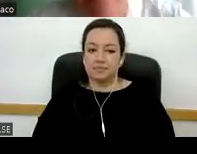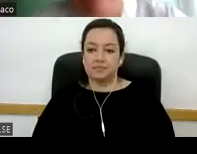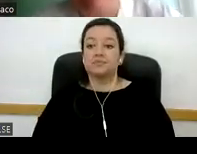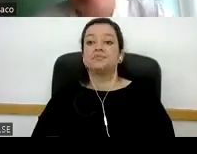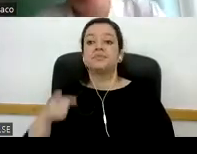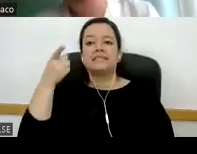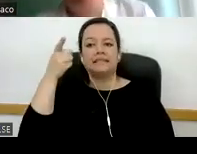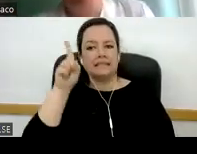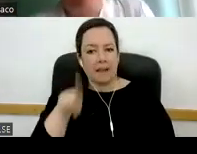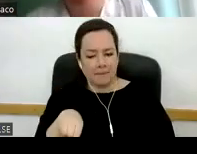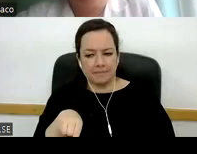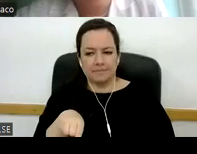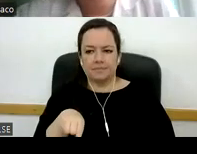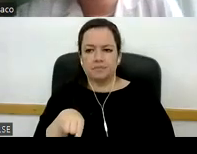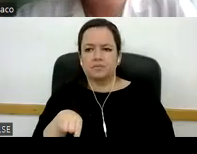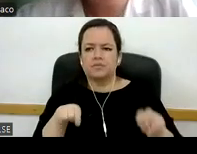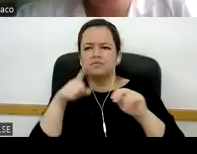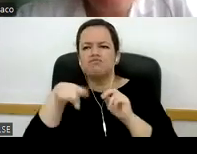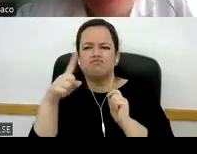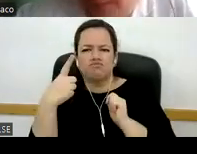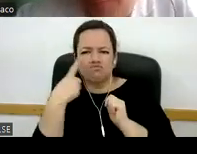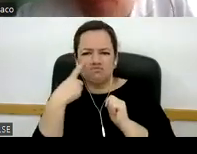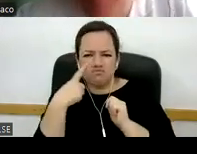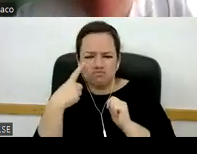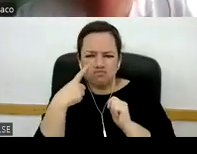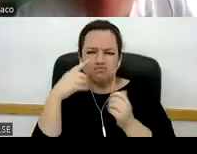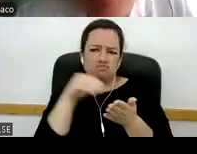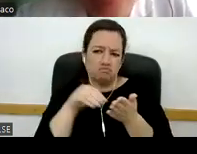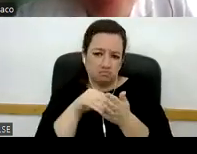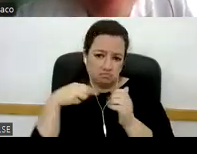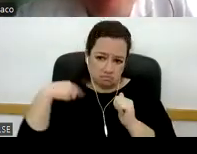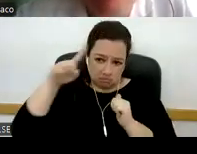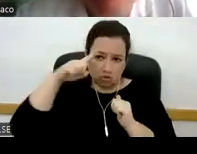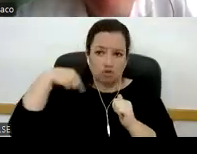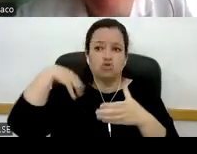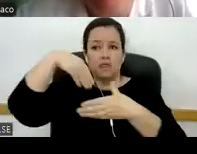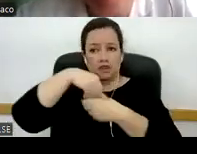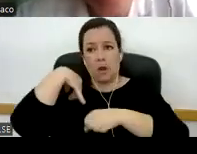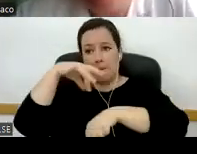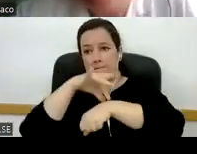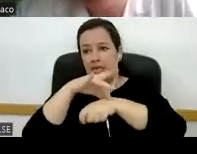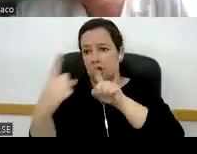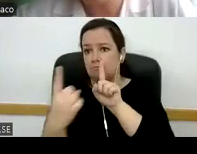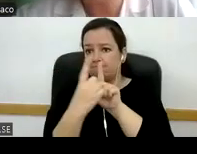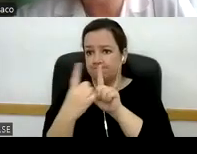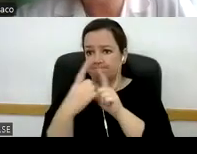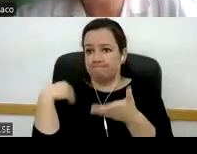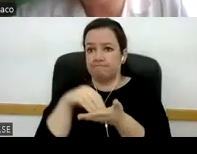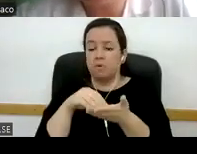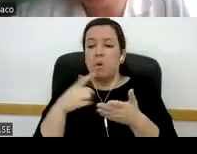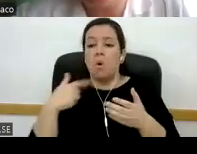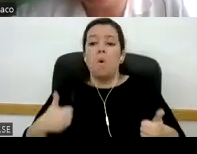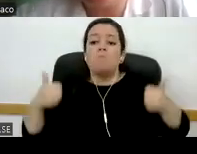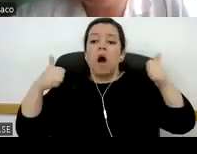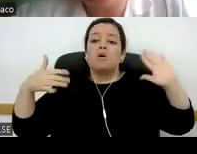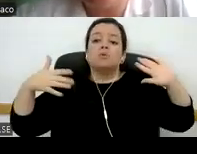Vale. Habréis oído en múltiples ocasiones, a mí me ha pasado en consulta, es que yo no puedo hacer nada porque estoy